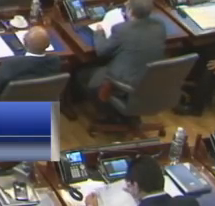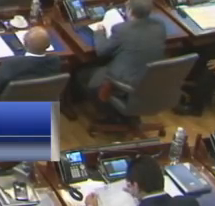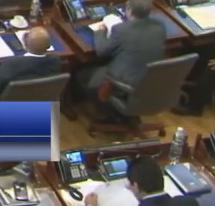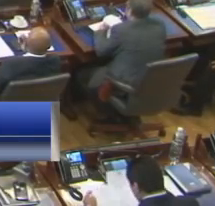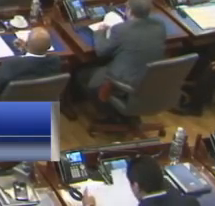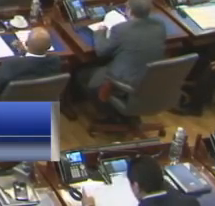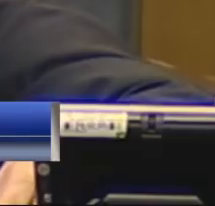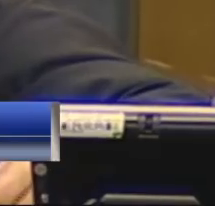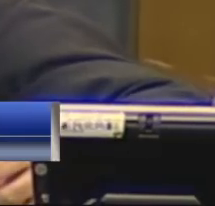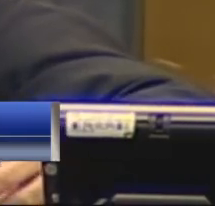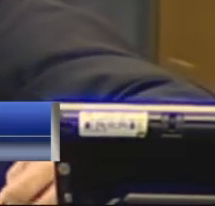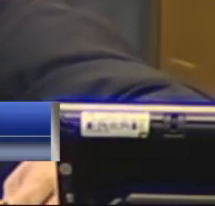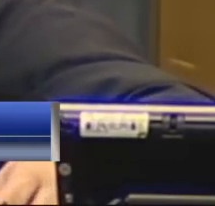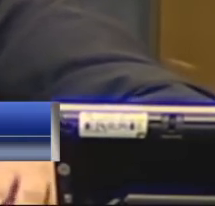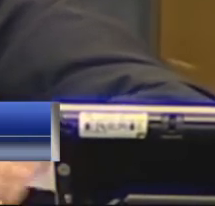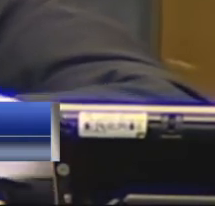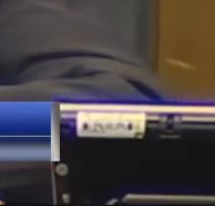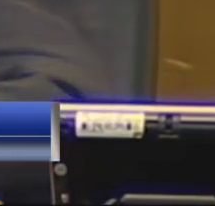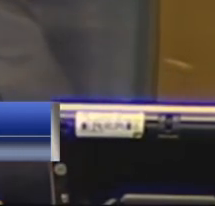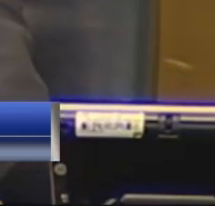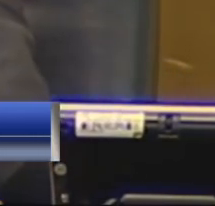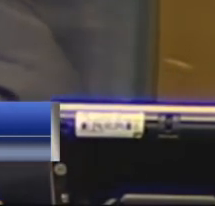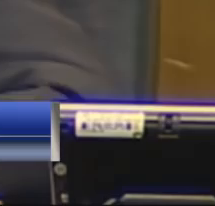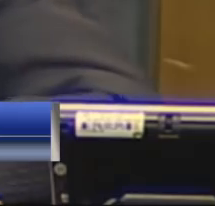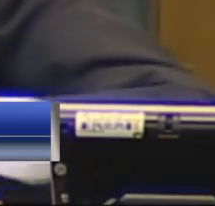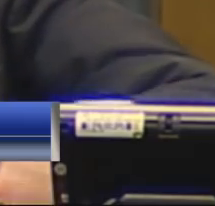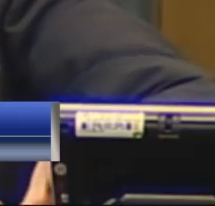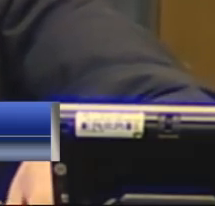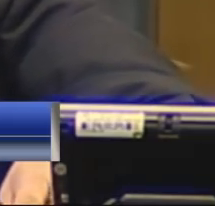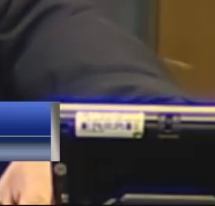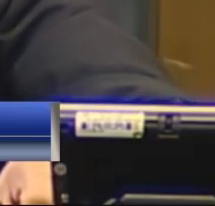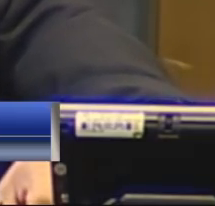Se incorpora el diputado Warner Jiménez.